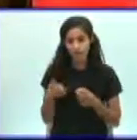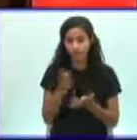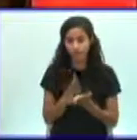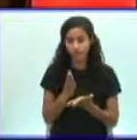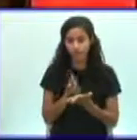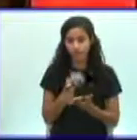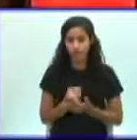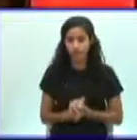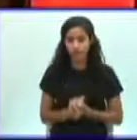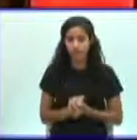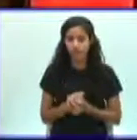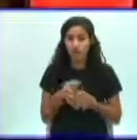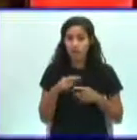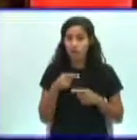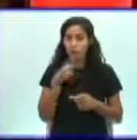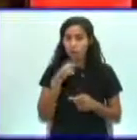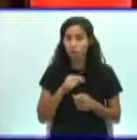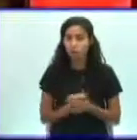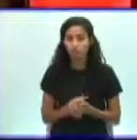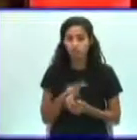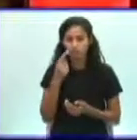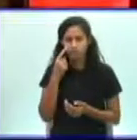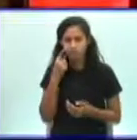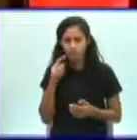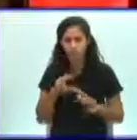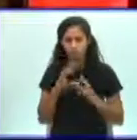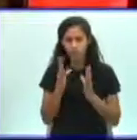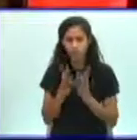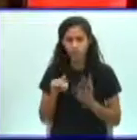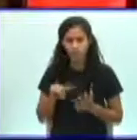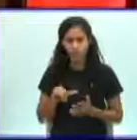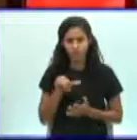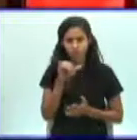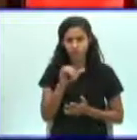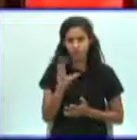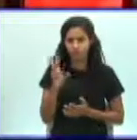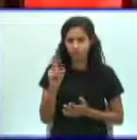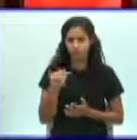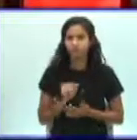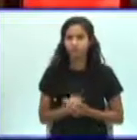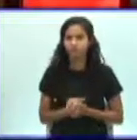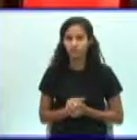próximo encuentro para dar un maravilloso recorrido por el mundo de las